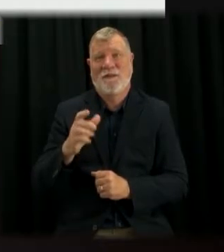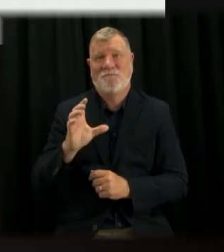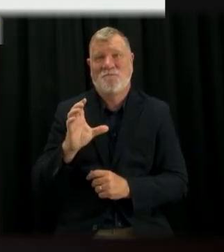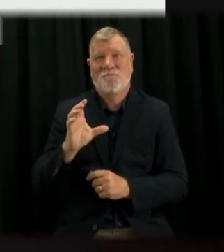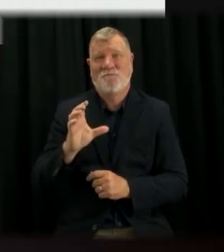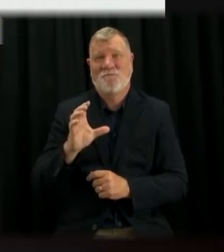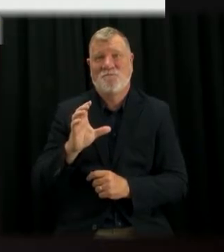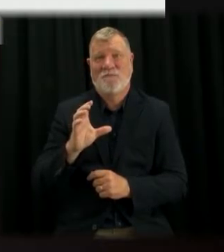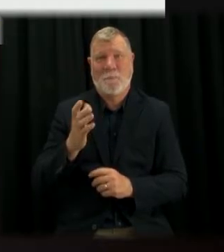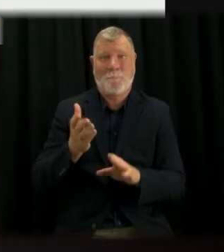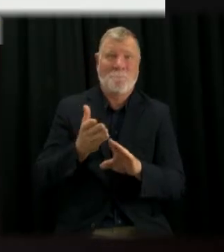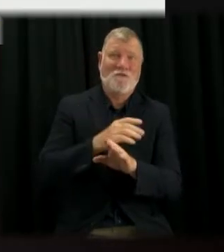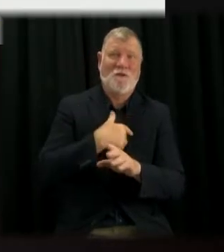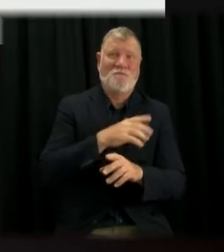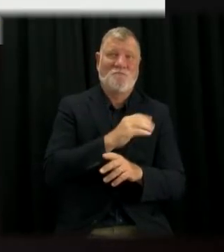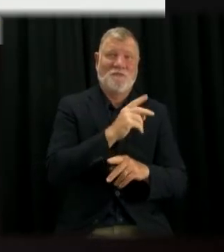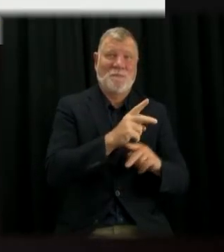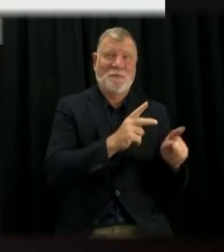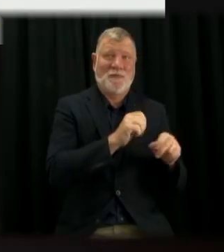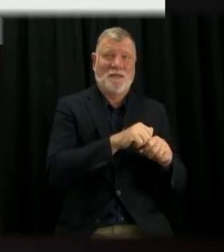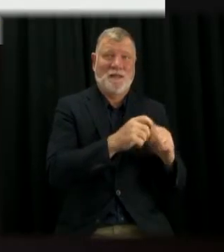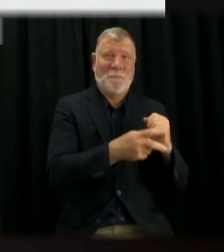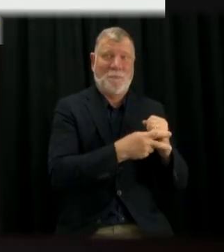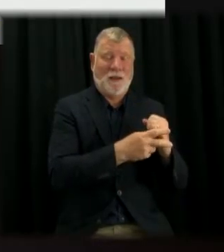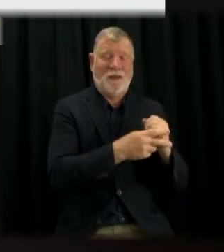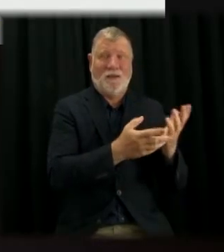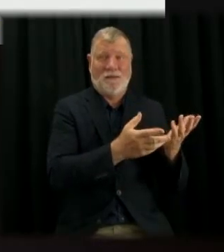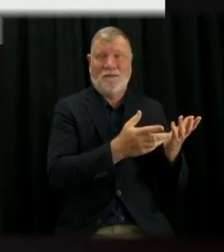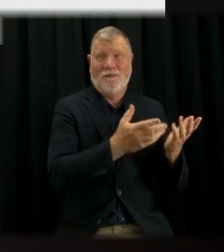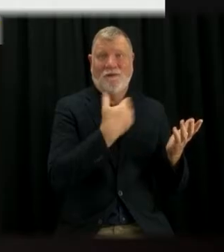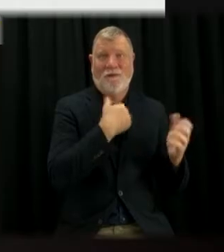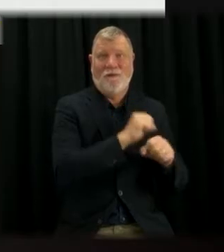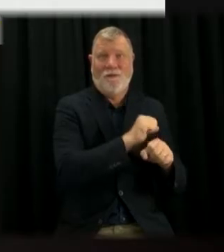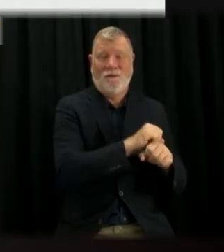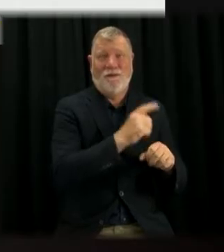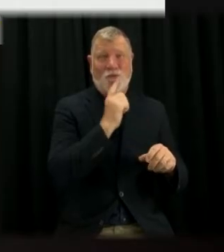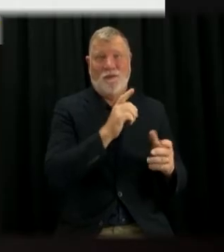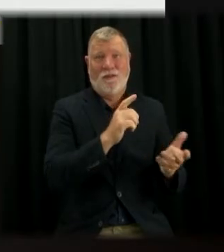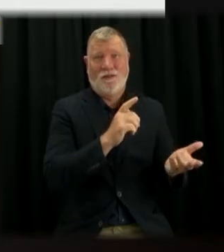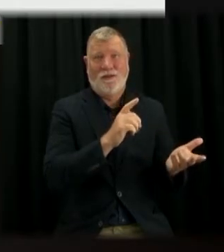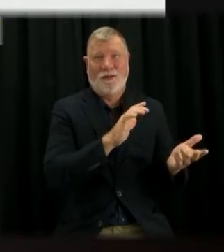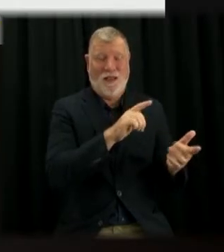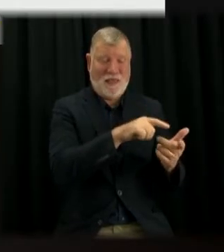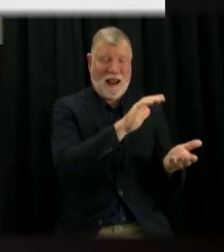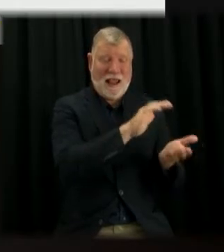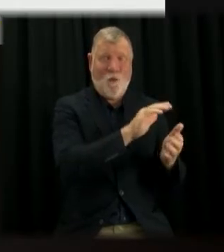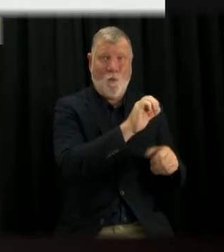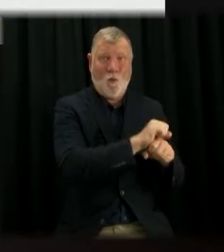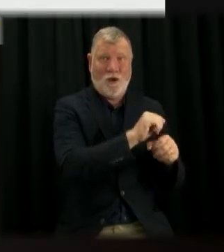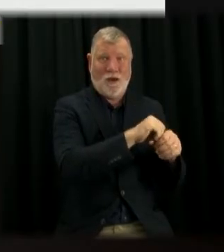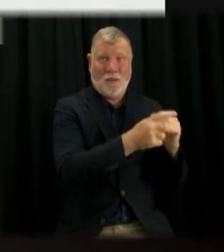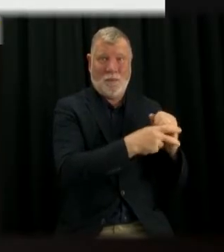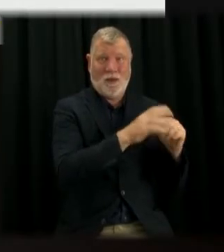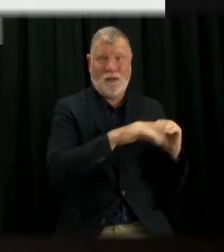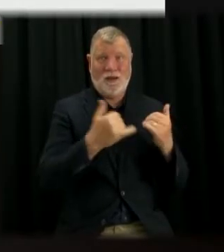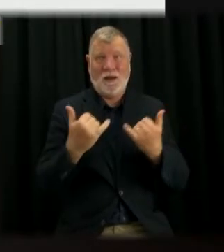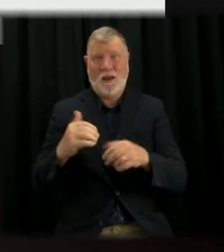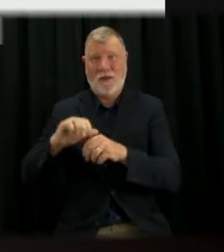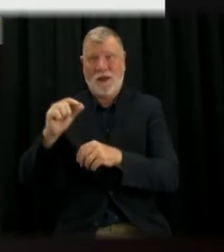en comparación a 50 empleados que tenía anteriormente en mi oficina, que era mucho más sencilla que lo que